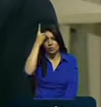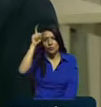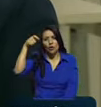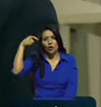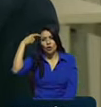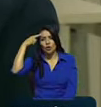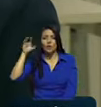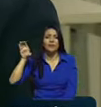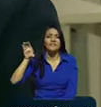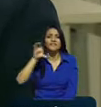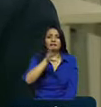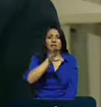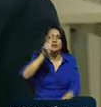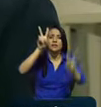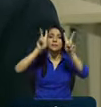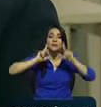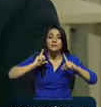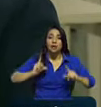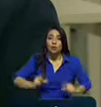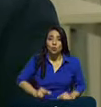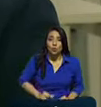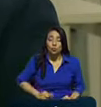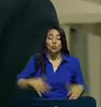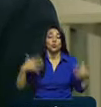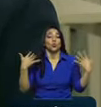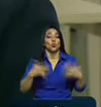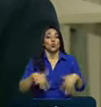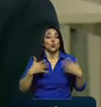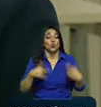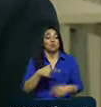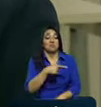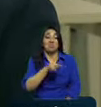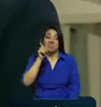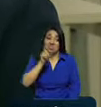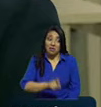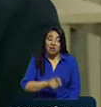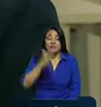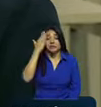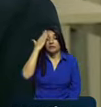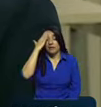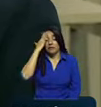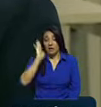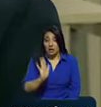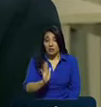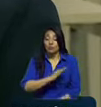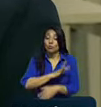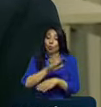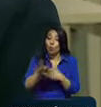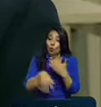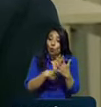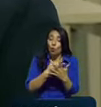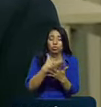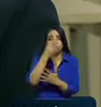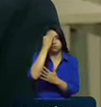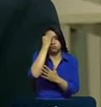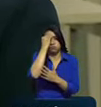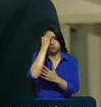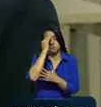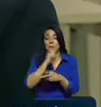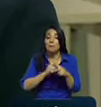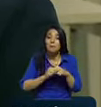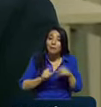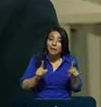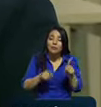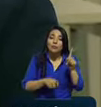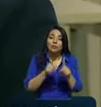con la salud. Son temas que el país necesita saber, que hay que involucrarse. Pero igualmente hay otras